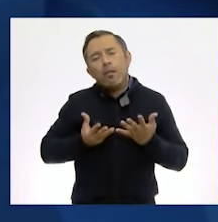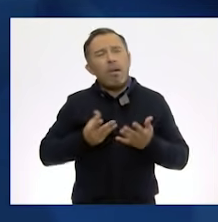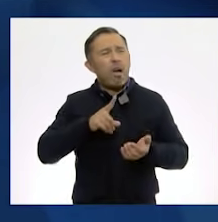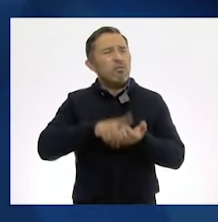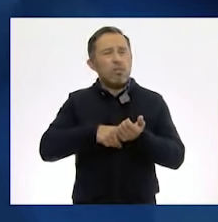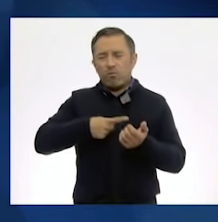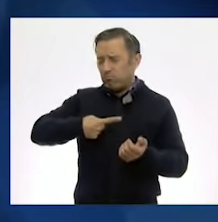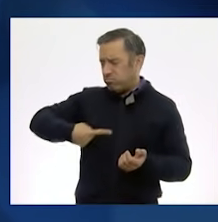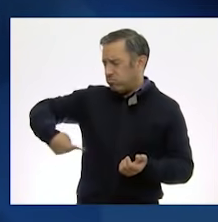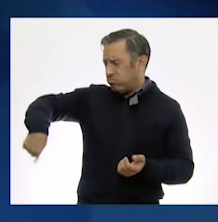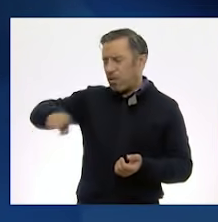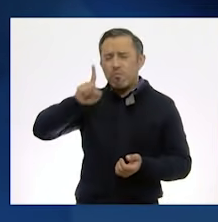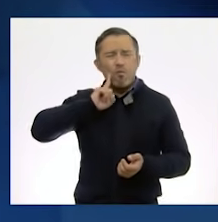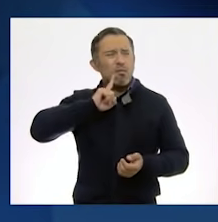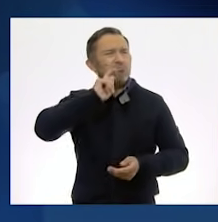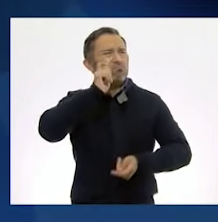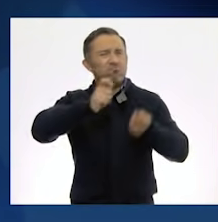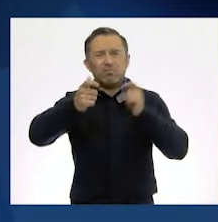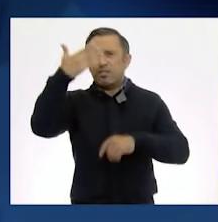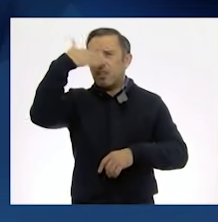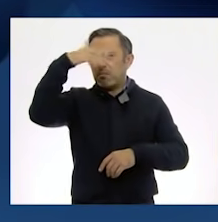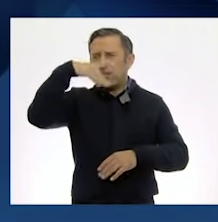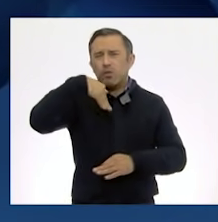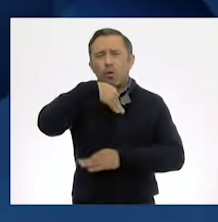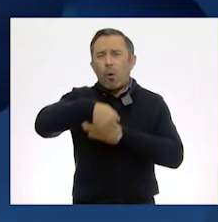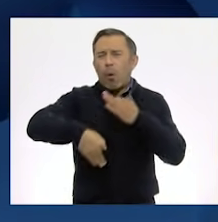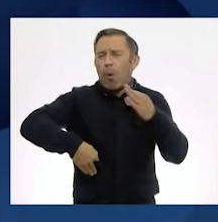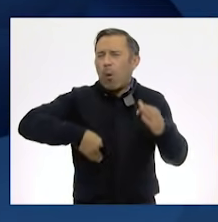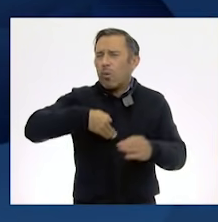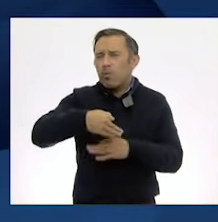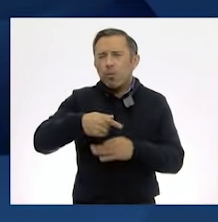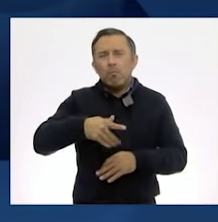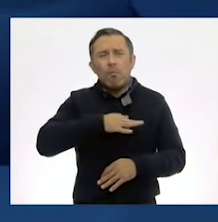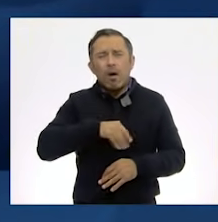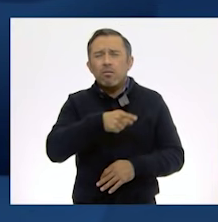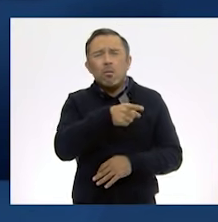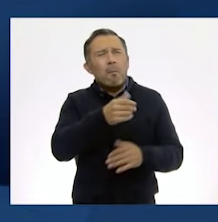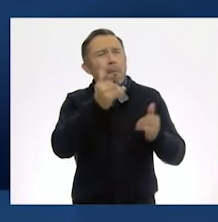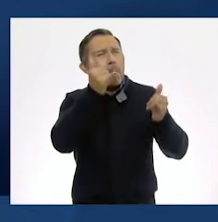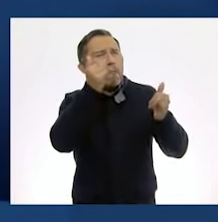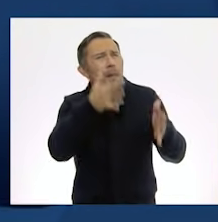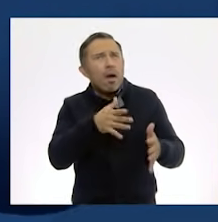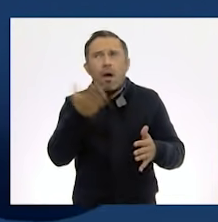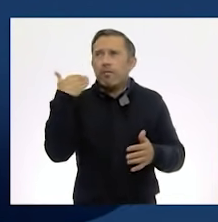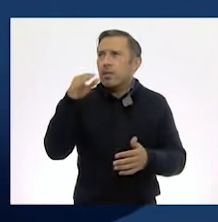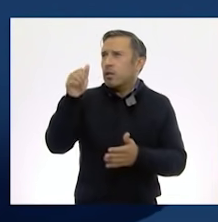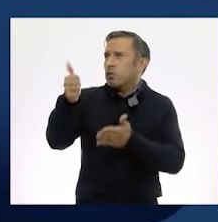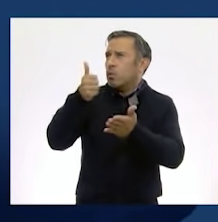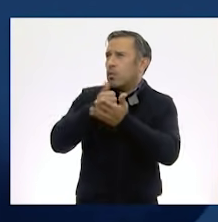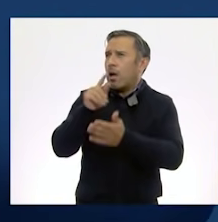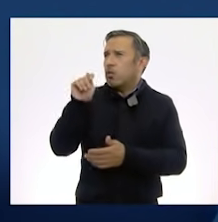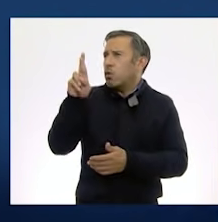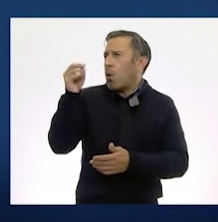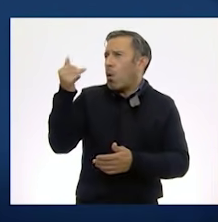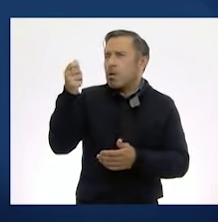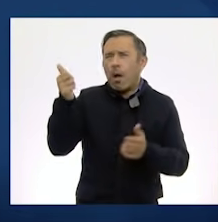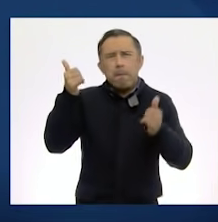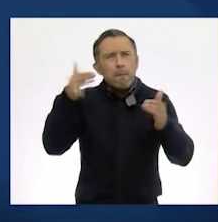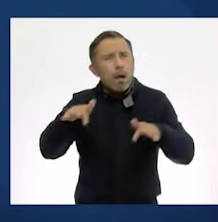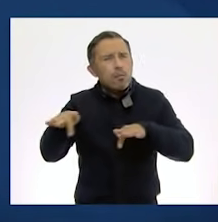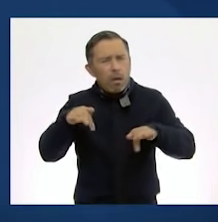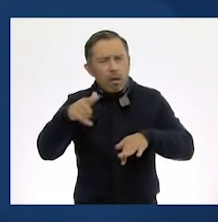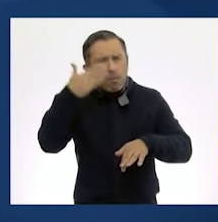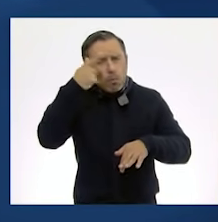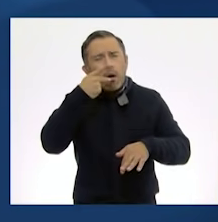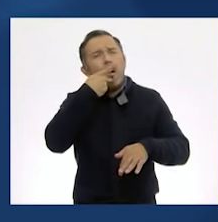todo y conocemos los grandes trabajos que habéis pasado ante la ciudad de Troya. Cantaremos para ti